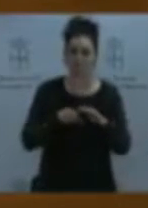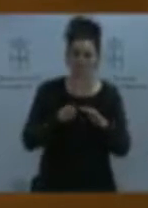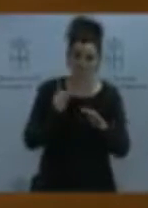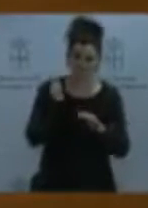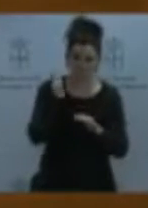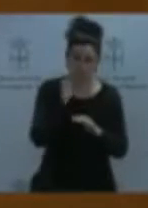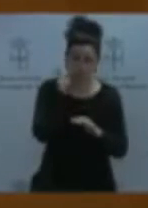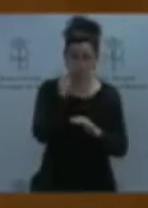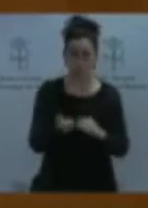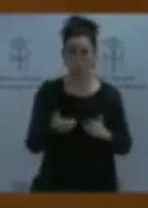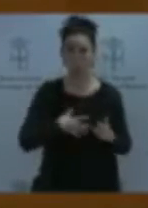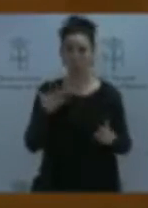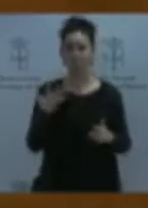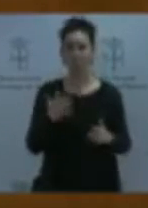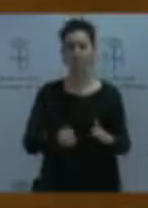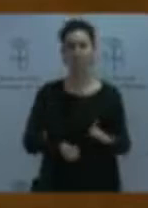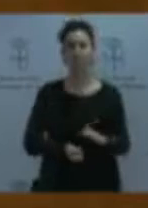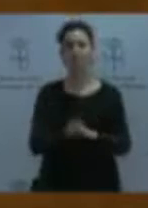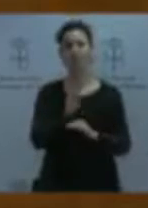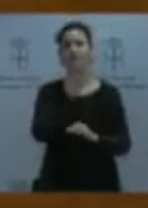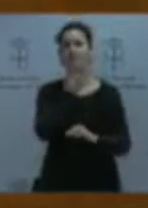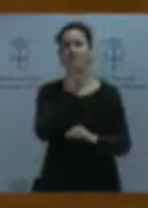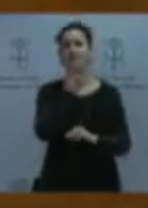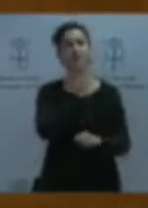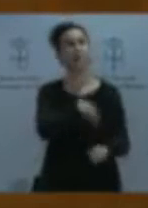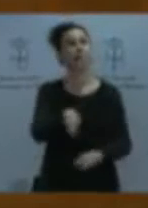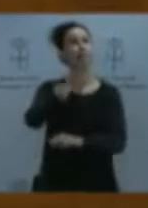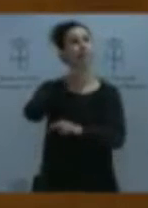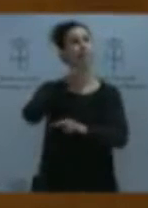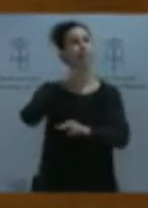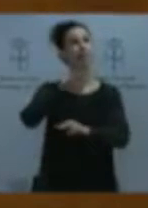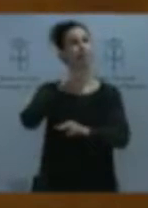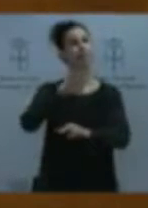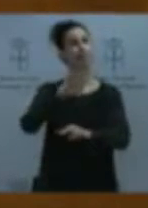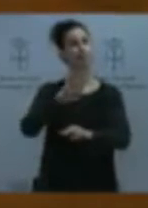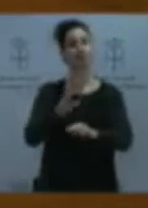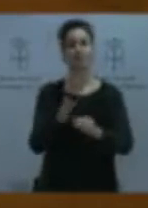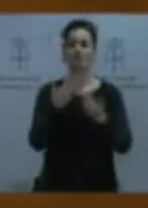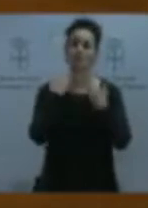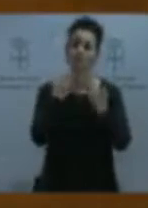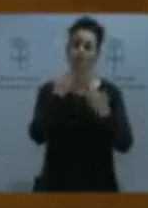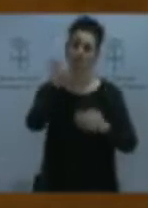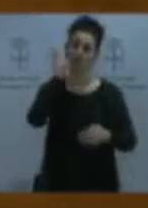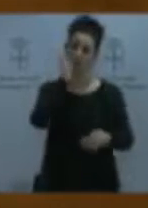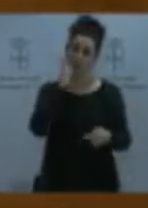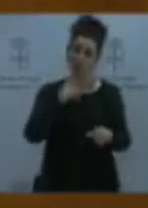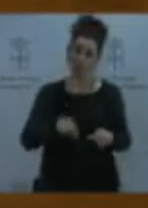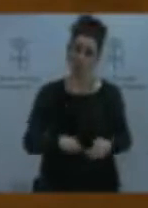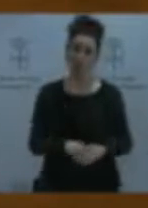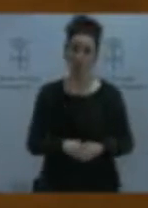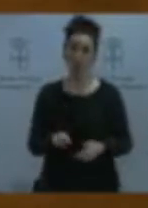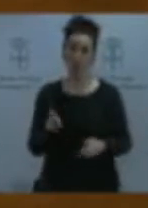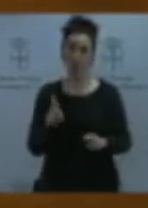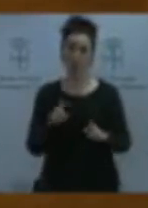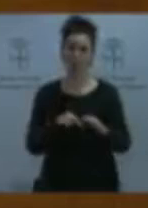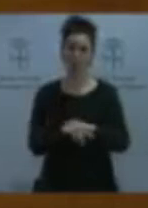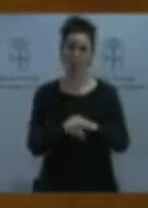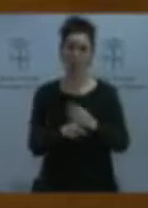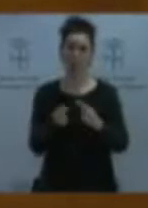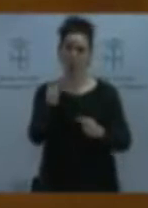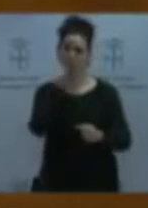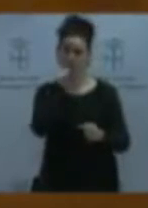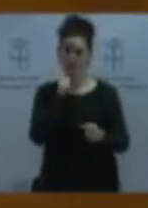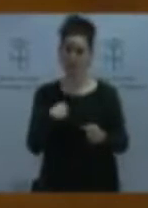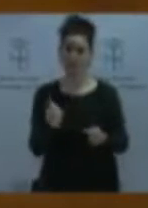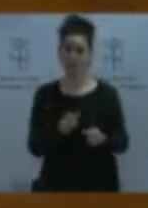tenemos a nuestro alrededor, que se abastece y vive precisamente de los recursos hídricos que tenemos en nuestra comunidad autónoma. Agradecemos al Grupo Izquierda